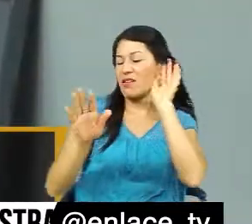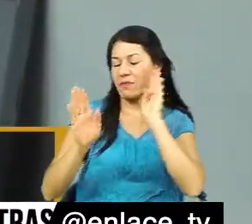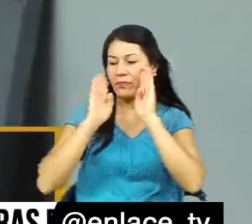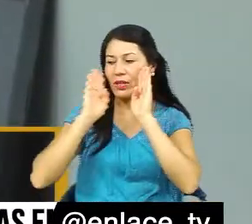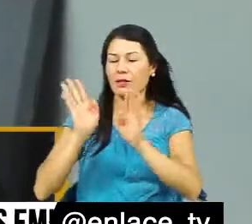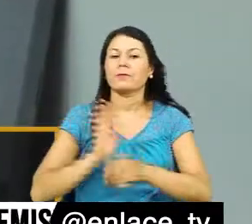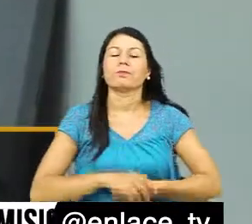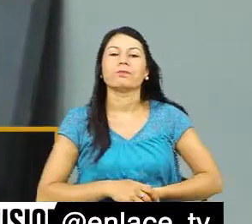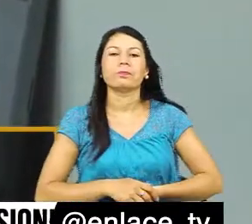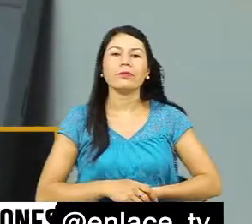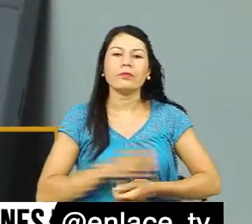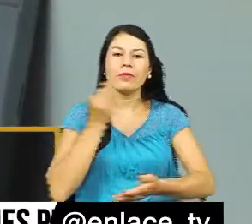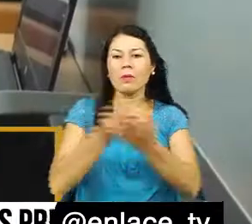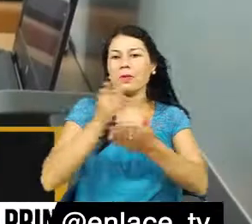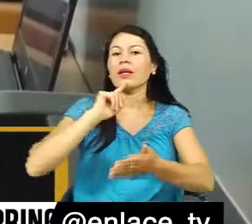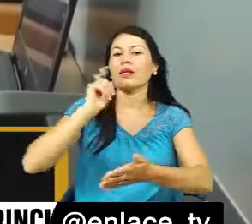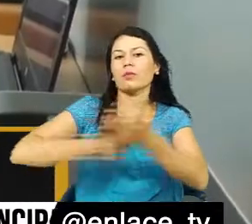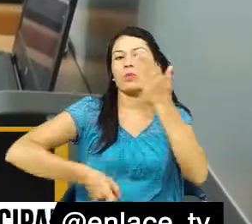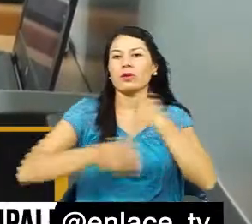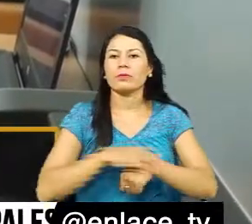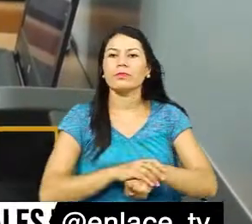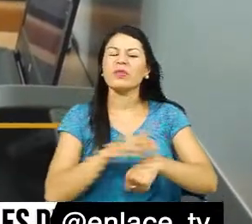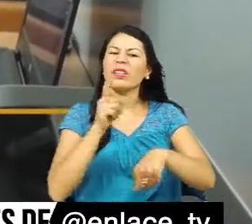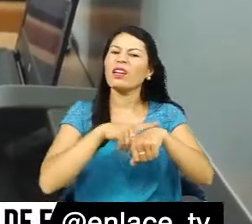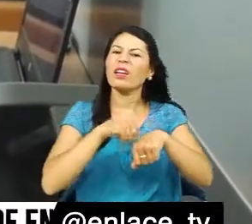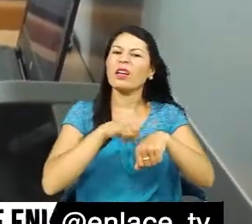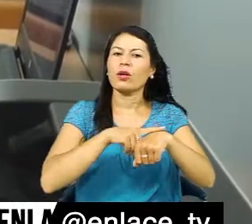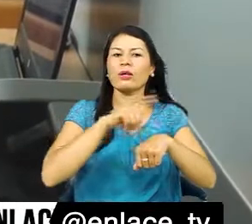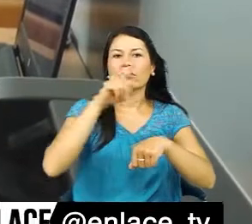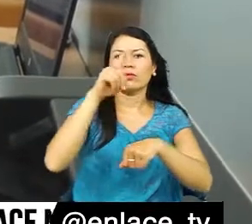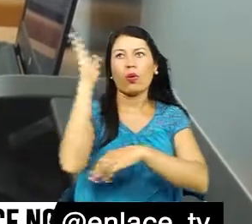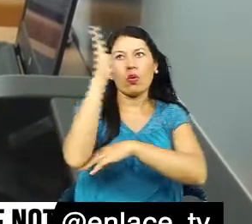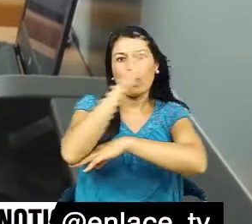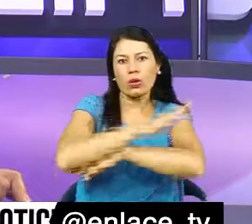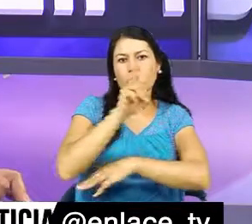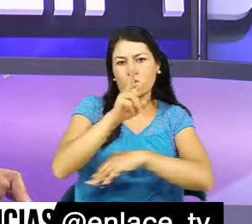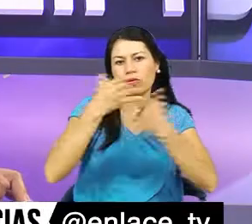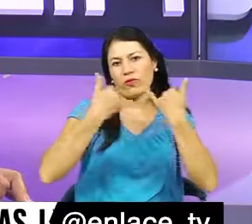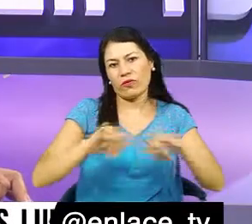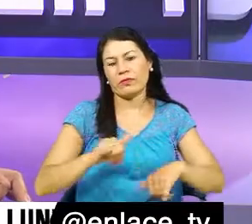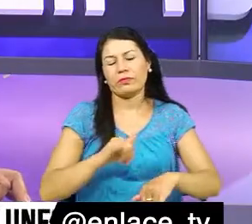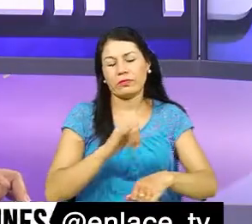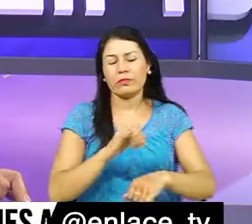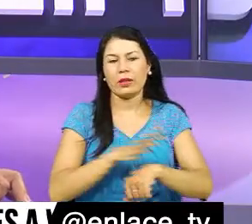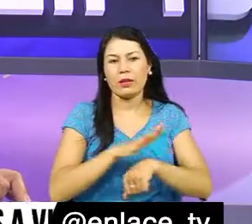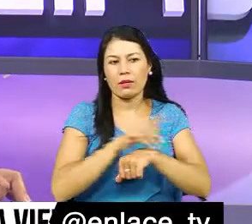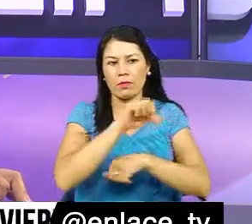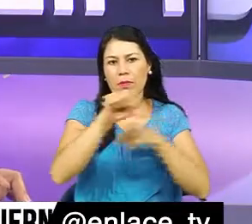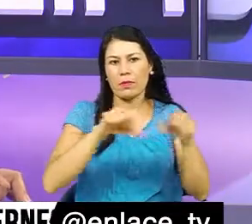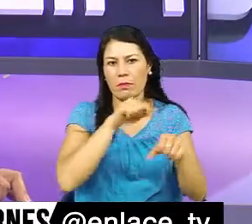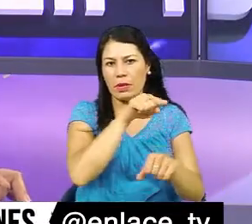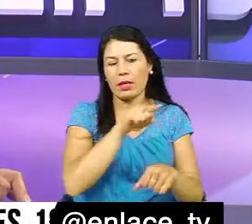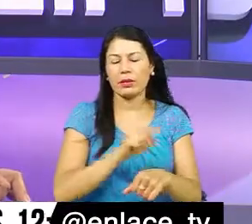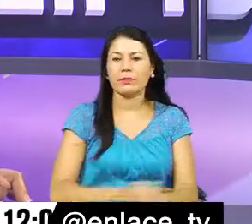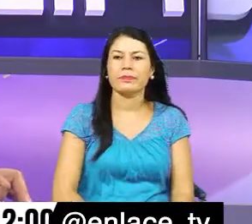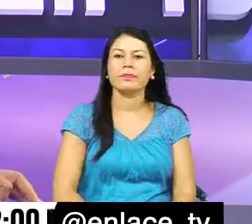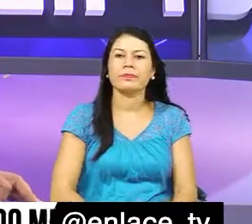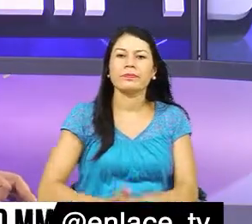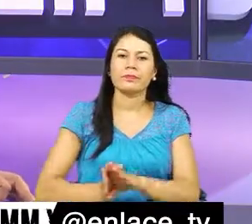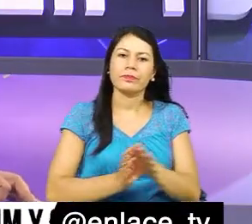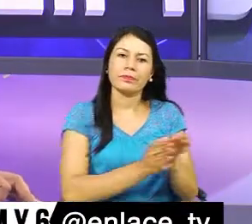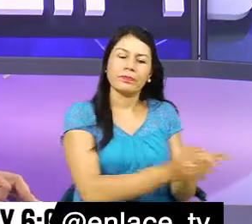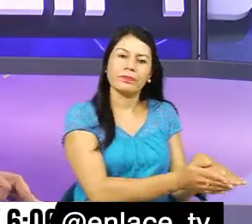se extendió hasta las 2 de la tarde en el Parque Ecológico del Barrio Cincuentenario. Y a continuación, en imágenes y sonidos, conozcamos